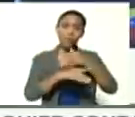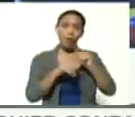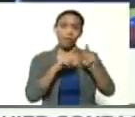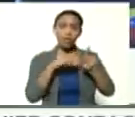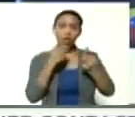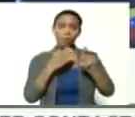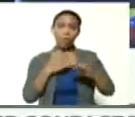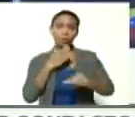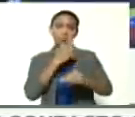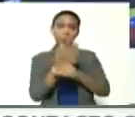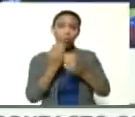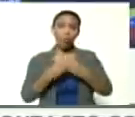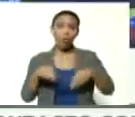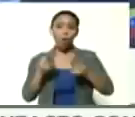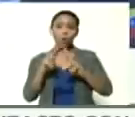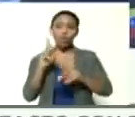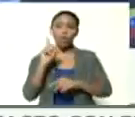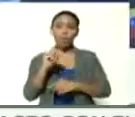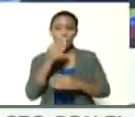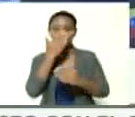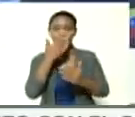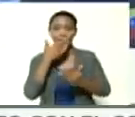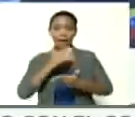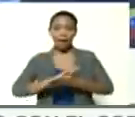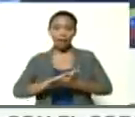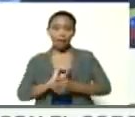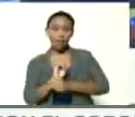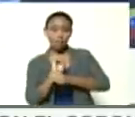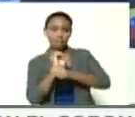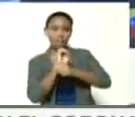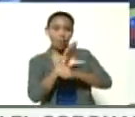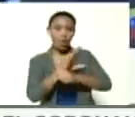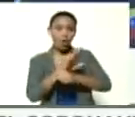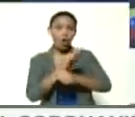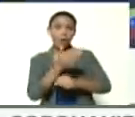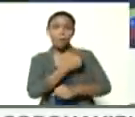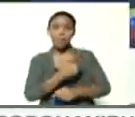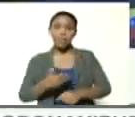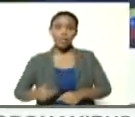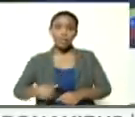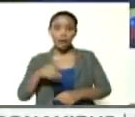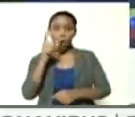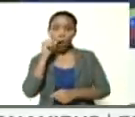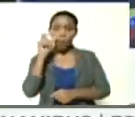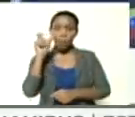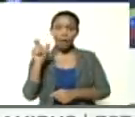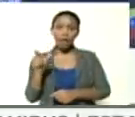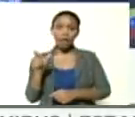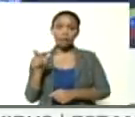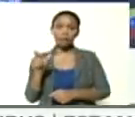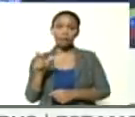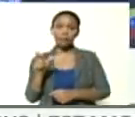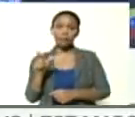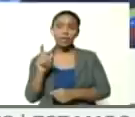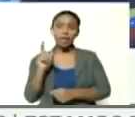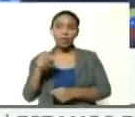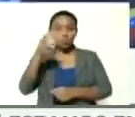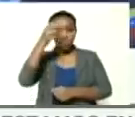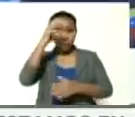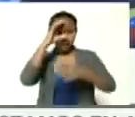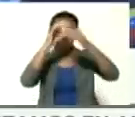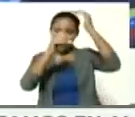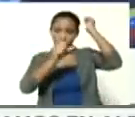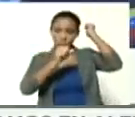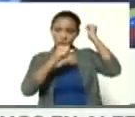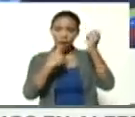hemos ido a Naciones Unidas, le vamos a dirigir al gobierno del presidente Andrés Manuel López Obrador, a su canciller,